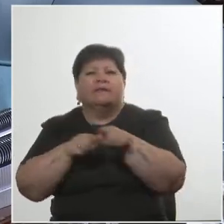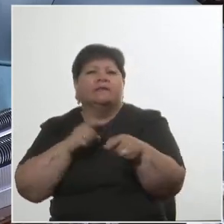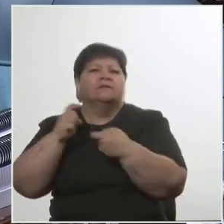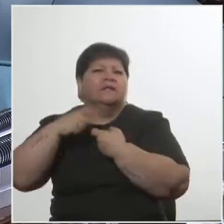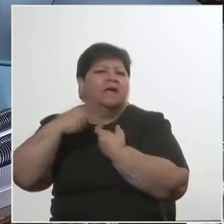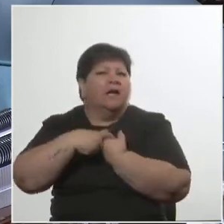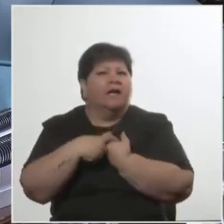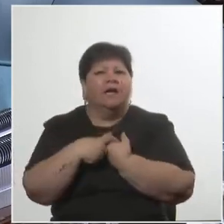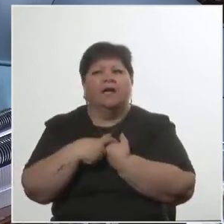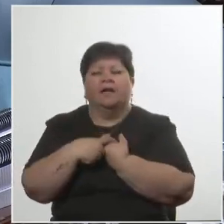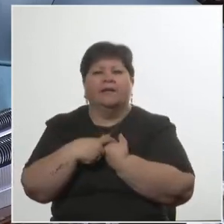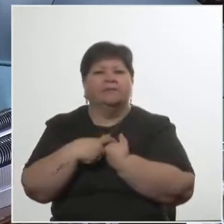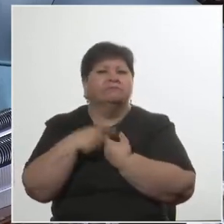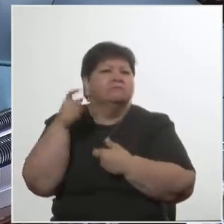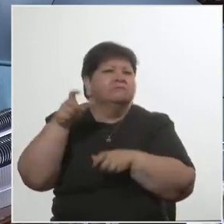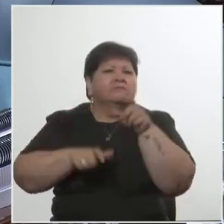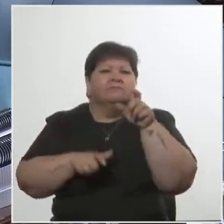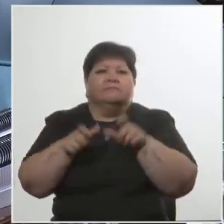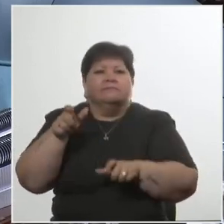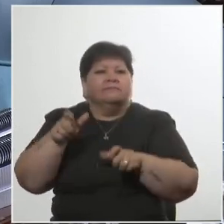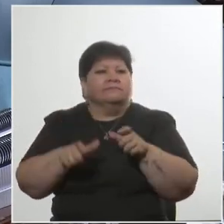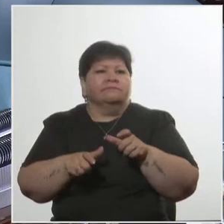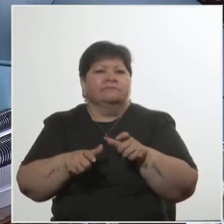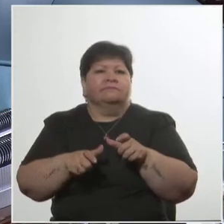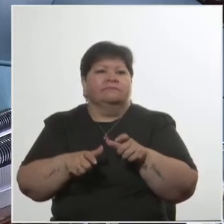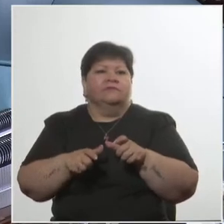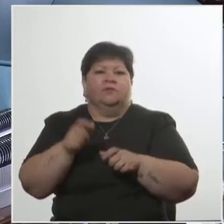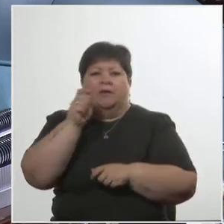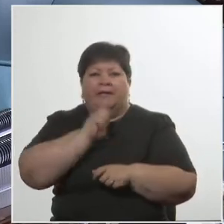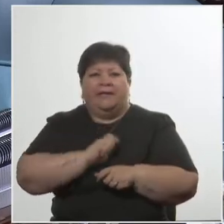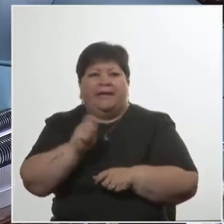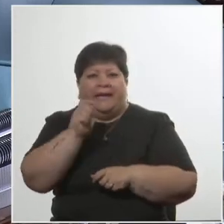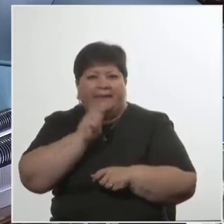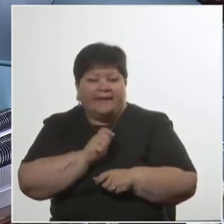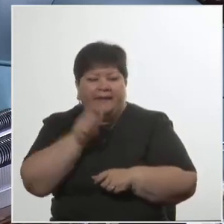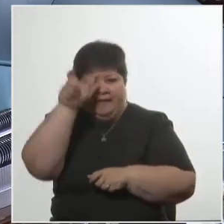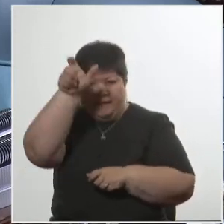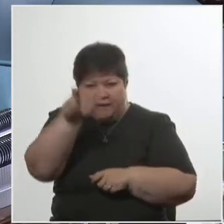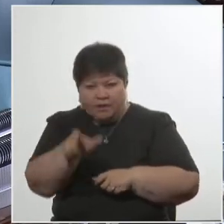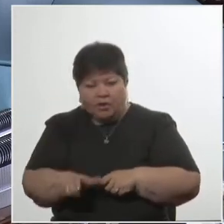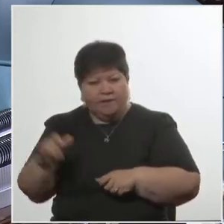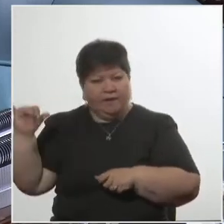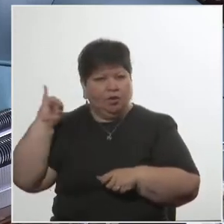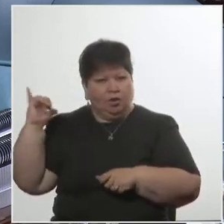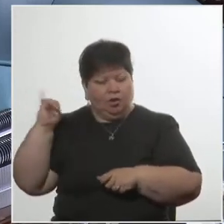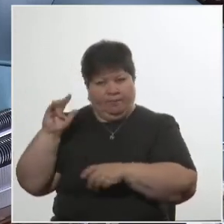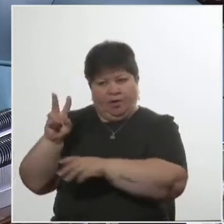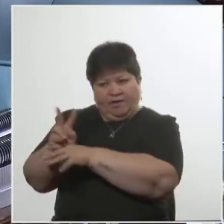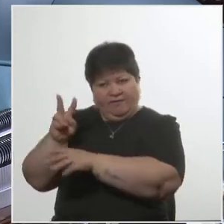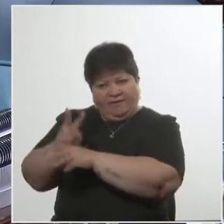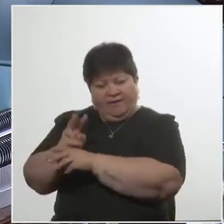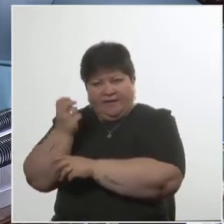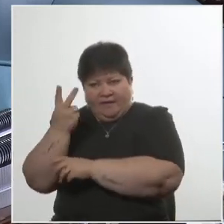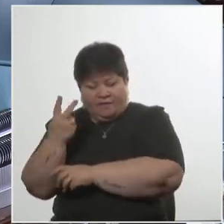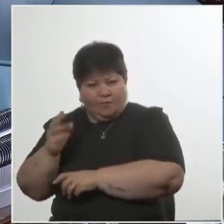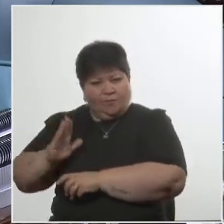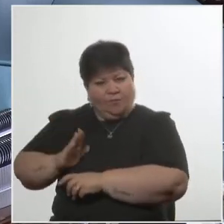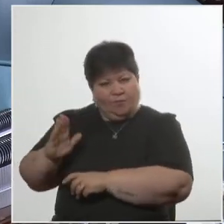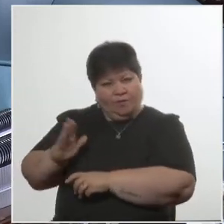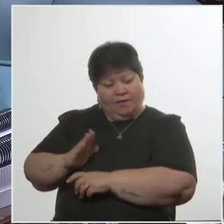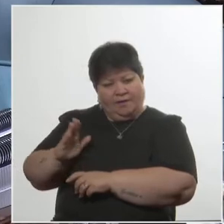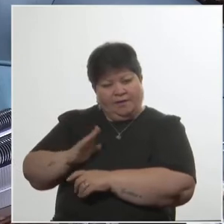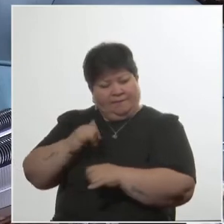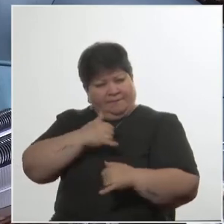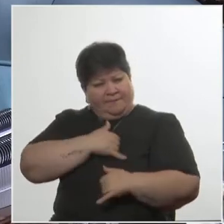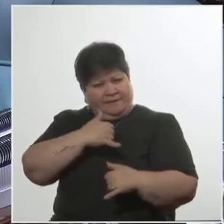gente como el pobre heladero de Colonia que simplemente por defender a dos muchachas que los militares